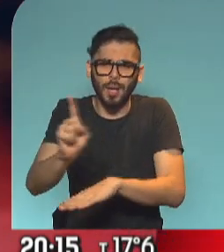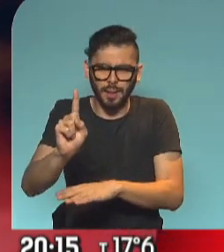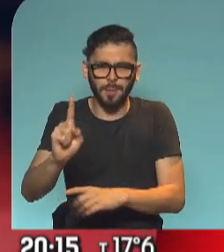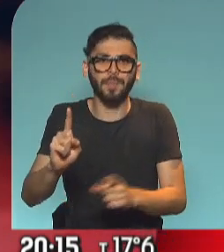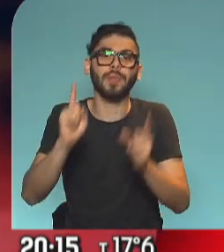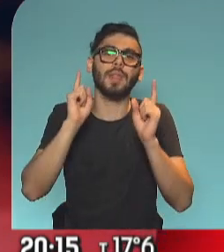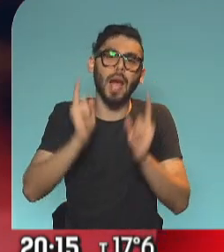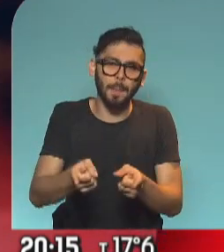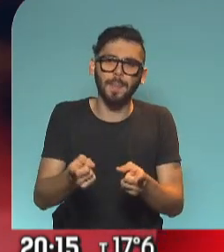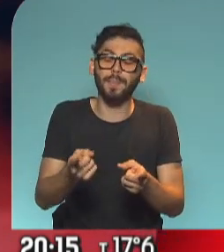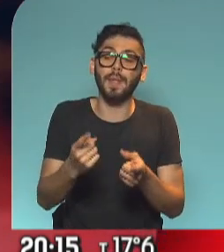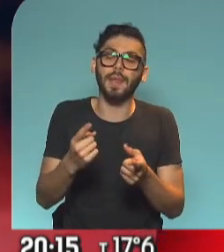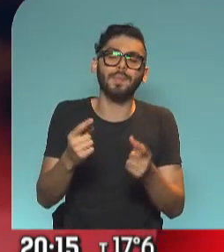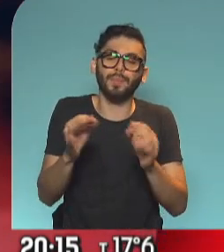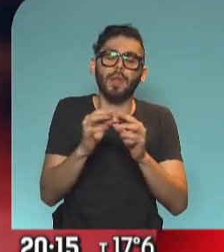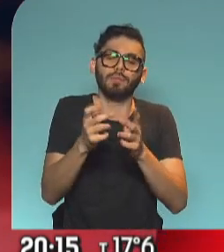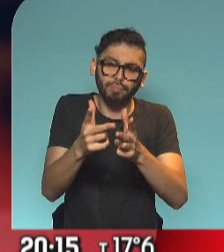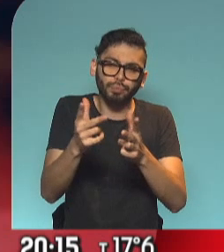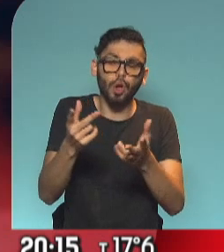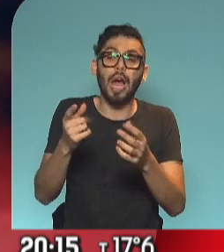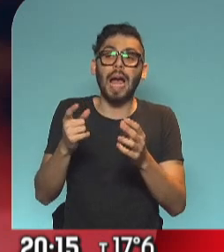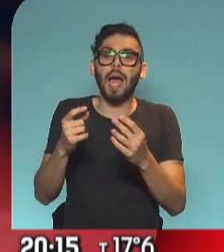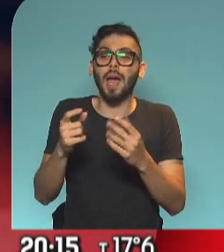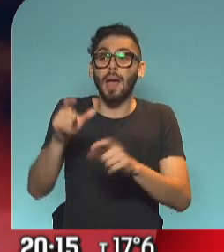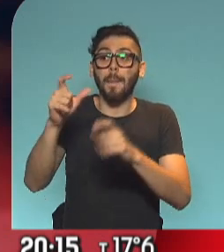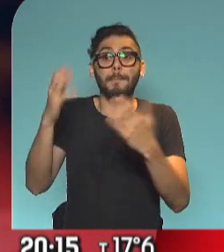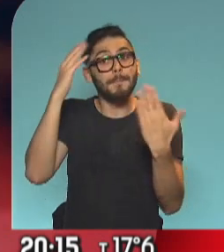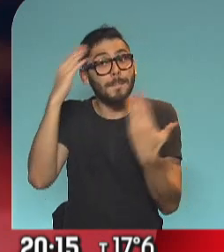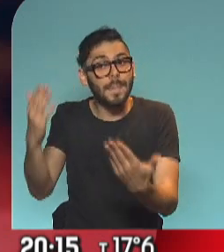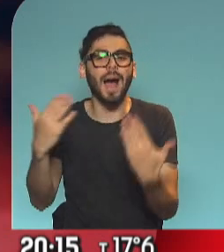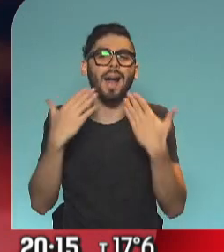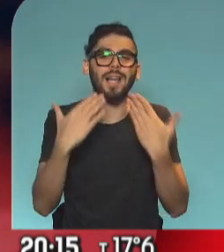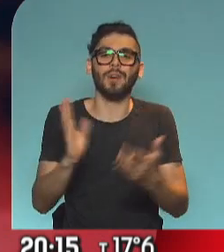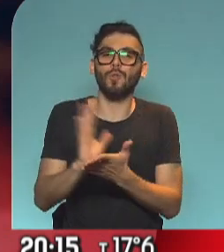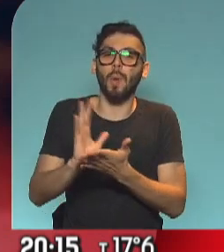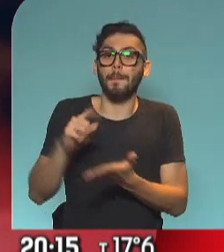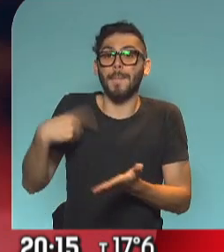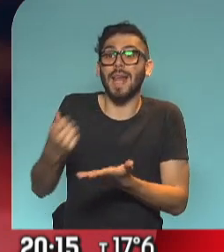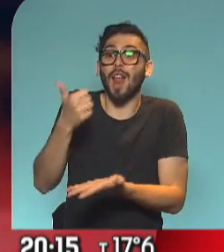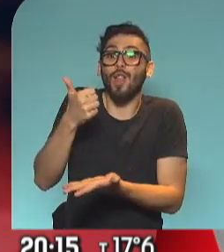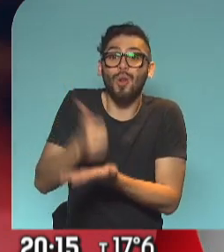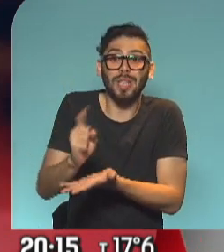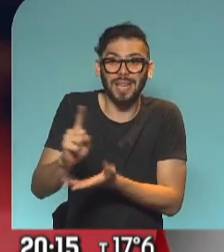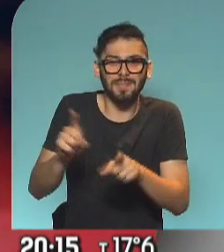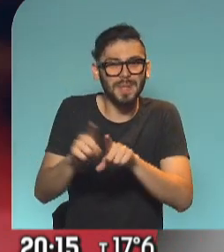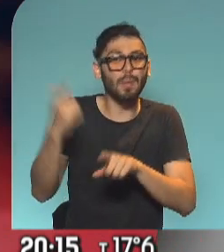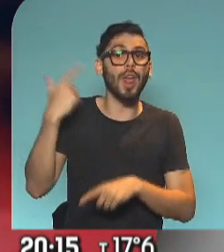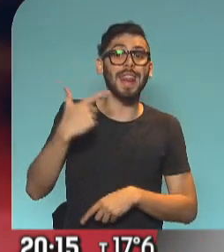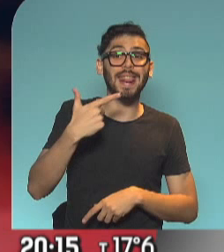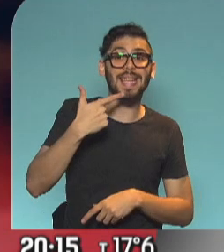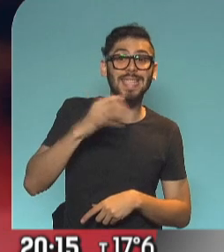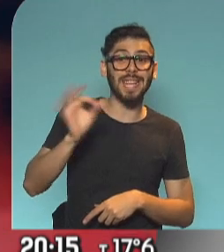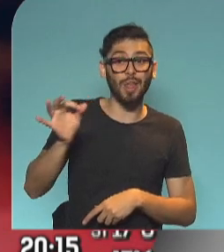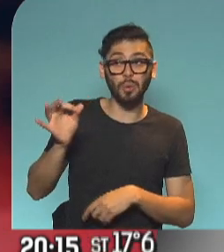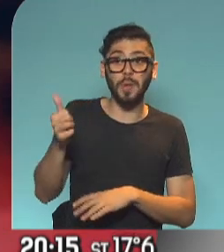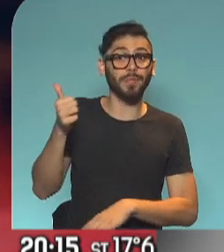que agradece estos homenajes y que no, para que no se abran especulaciones sobre su ausencia de mañana, así como sucedió el 17 de octubre con todas las